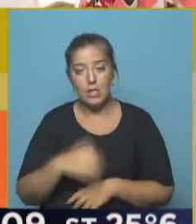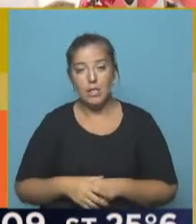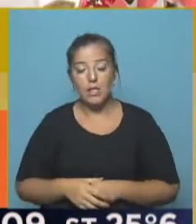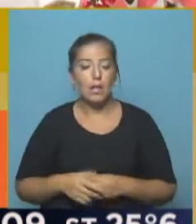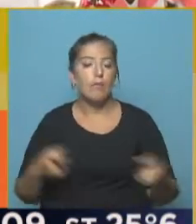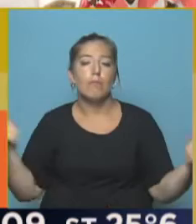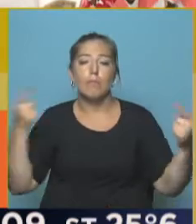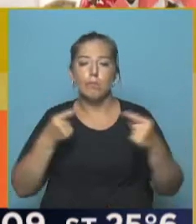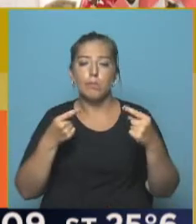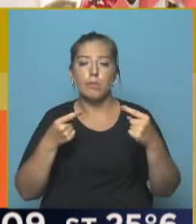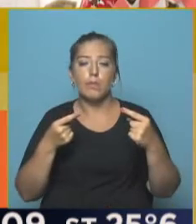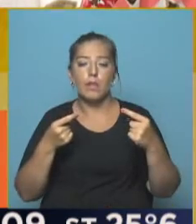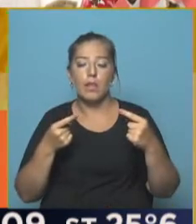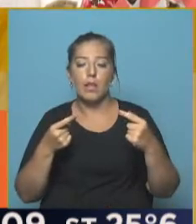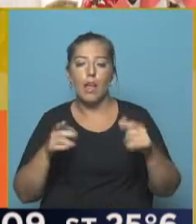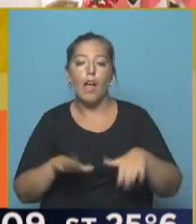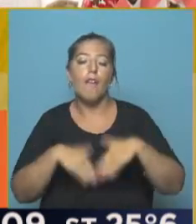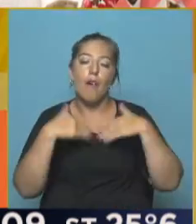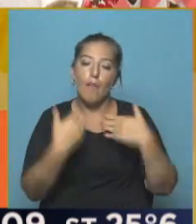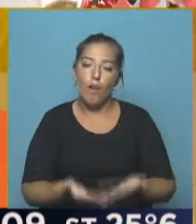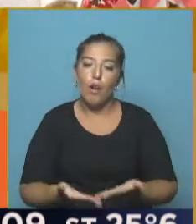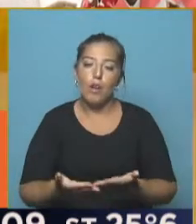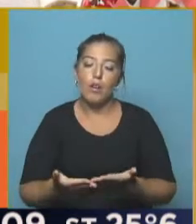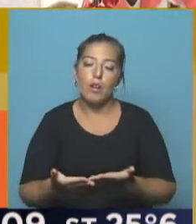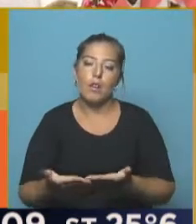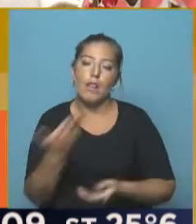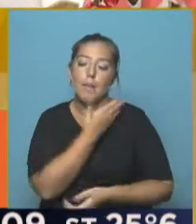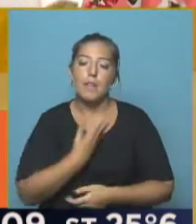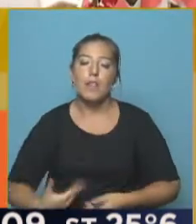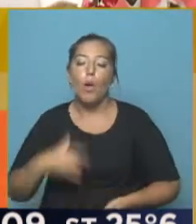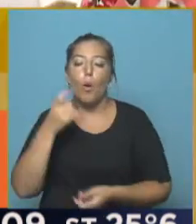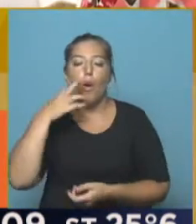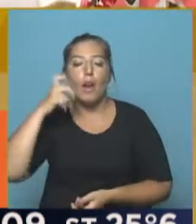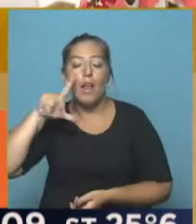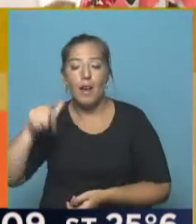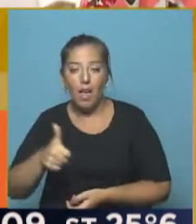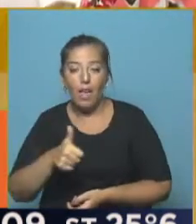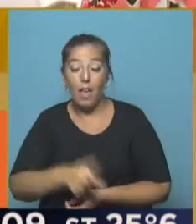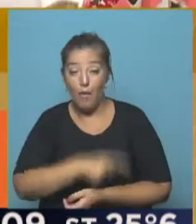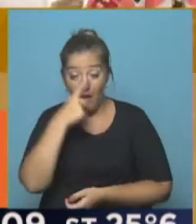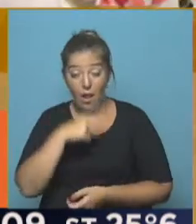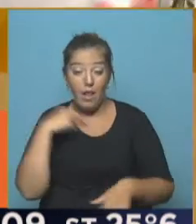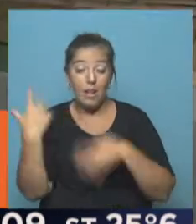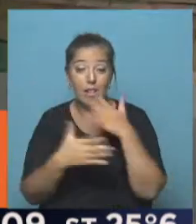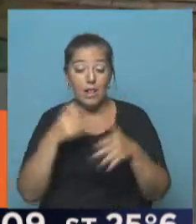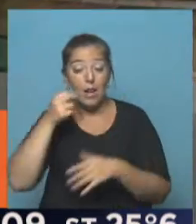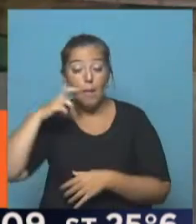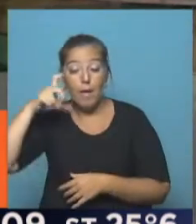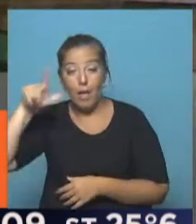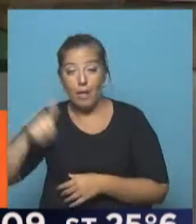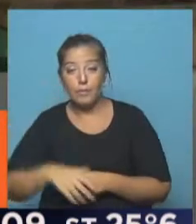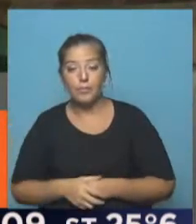incompatibles, que hacía a favor del presidente de Ucrania, que terminó desencadenando la crisis de Crimea. Raúl de la